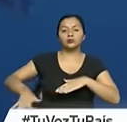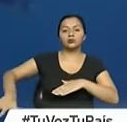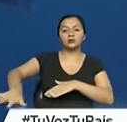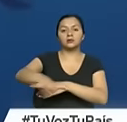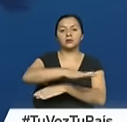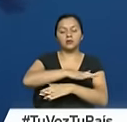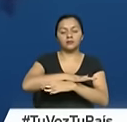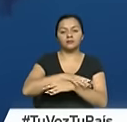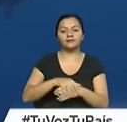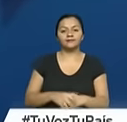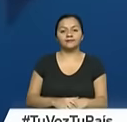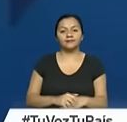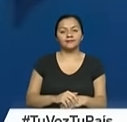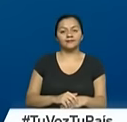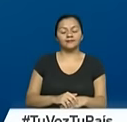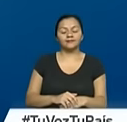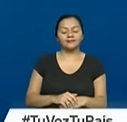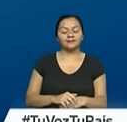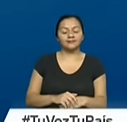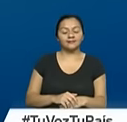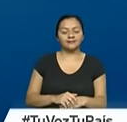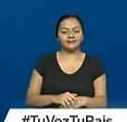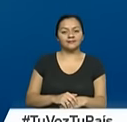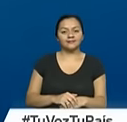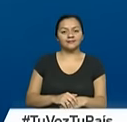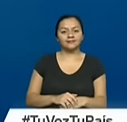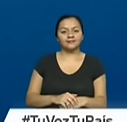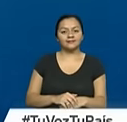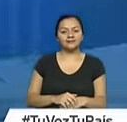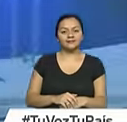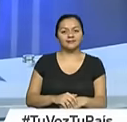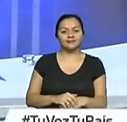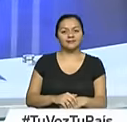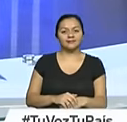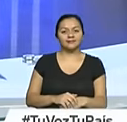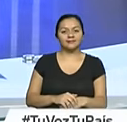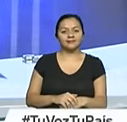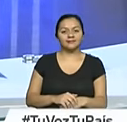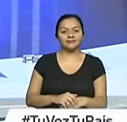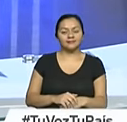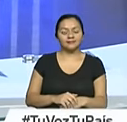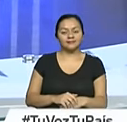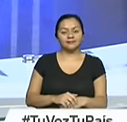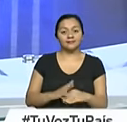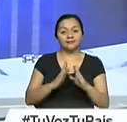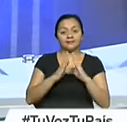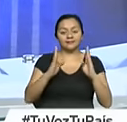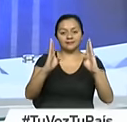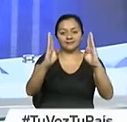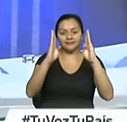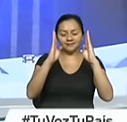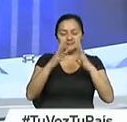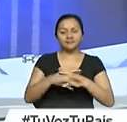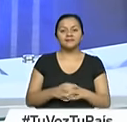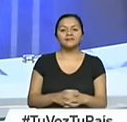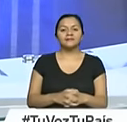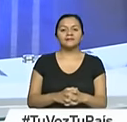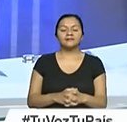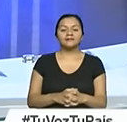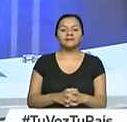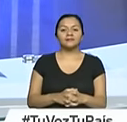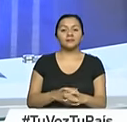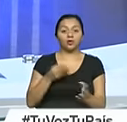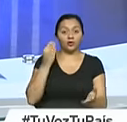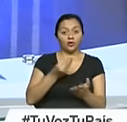Atmósfera. Carolina Díaz, Noticiero Ciudadano. Mucha atención con la siguiente noticia. Comprar